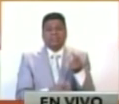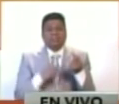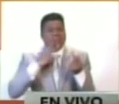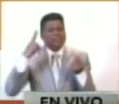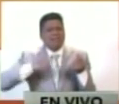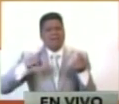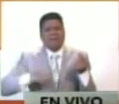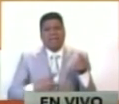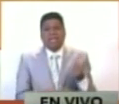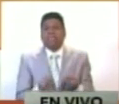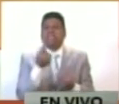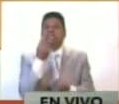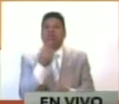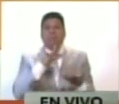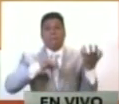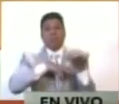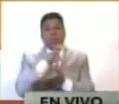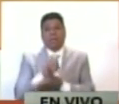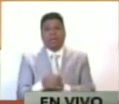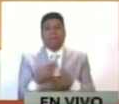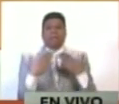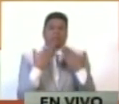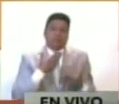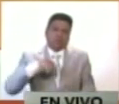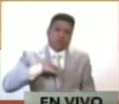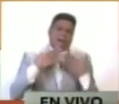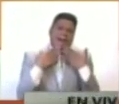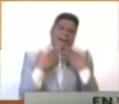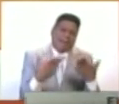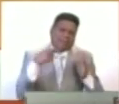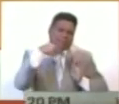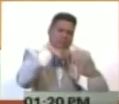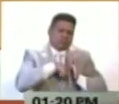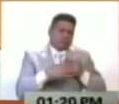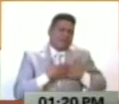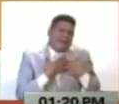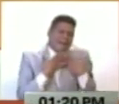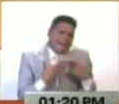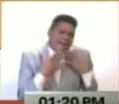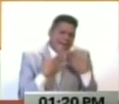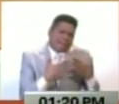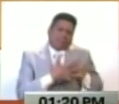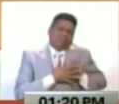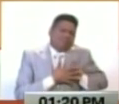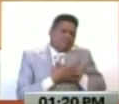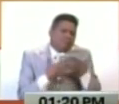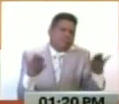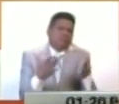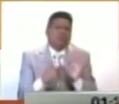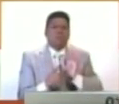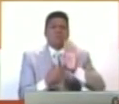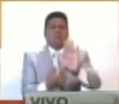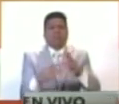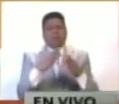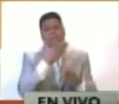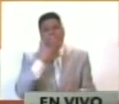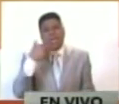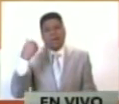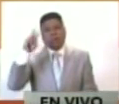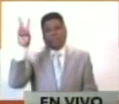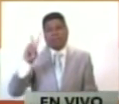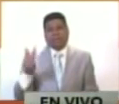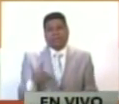tipo de contratiempo, nosotros les agradecemos profundamente. Reflejan lo mejor de nuestro país y reflejan lo mejor, han